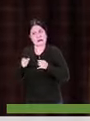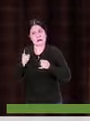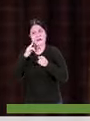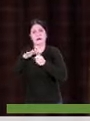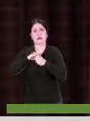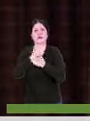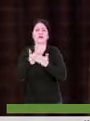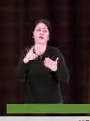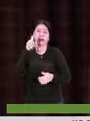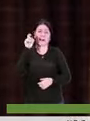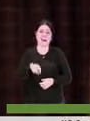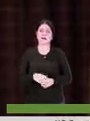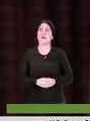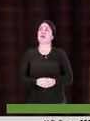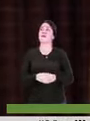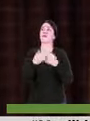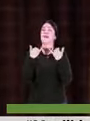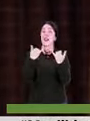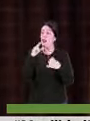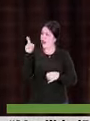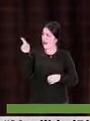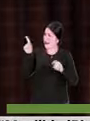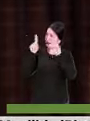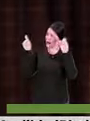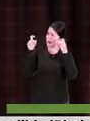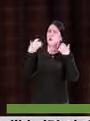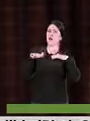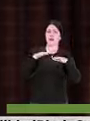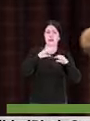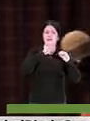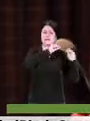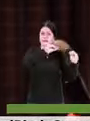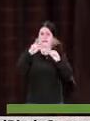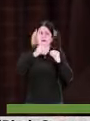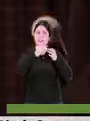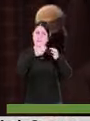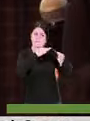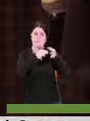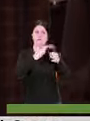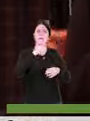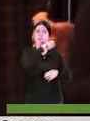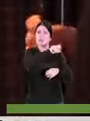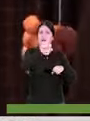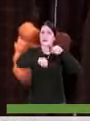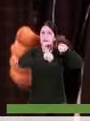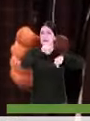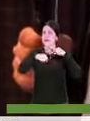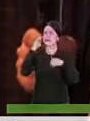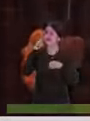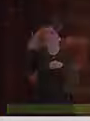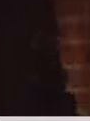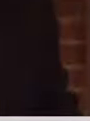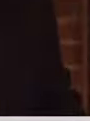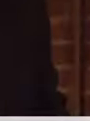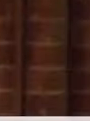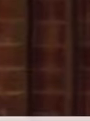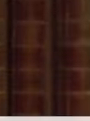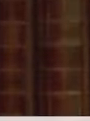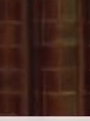viendo el tema de pedagogía que realizamos con los ciclistas, secretario. Eso es muy importante. Motociclistas, perdón. Eso